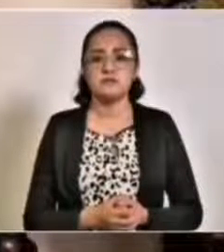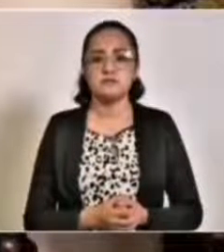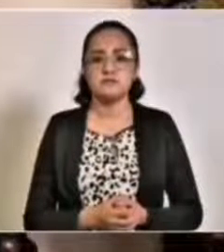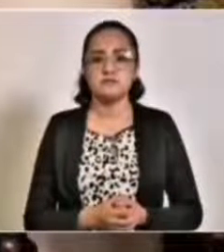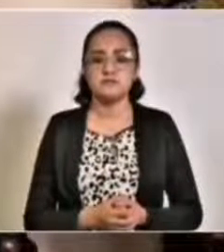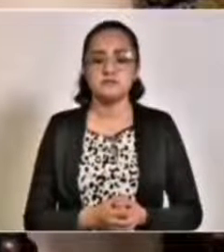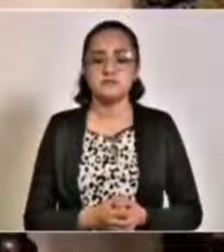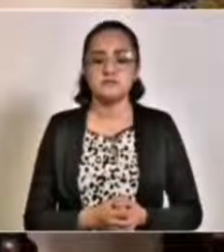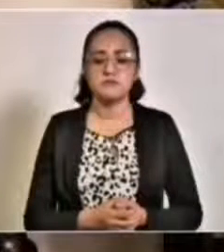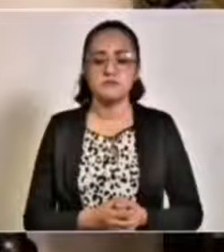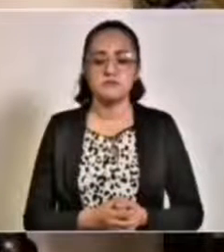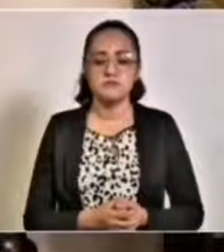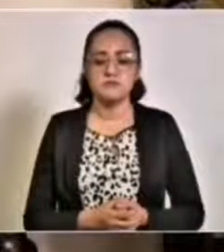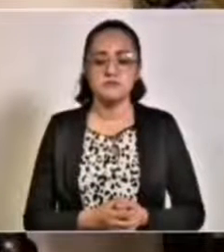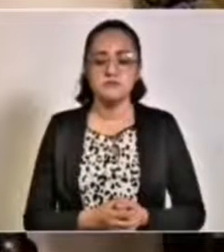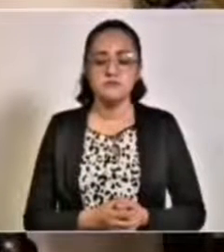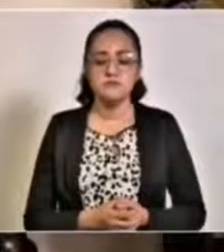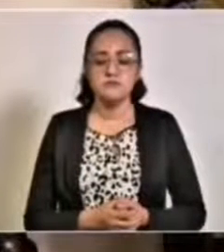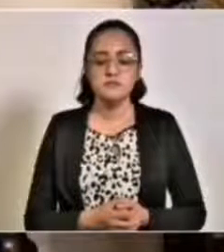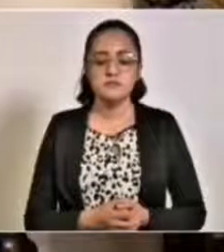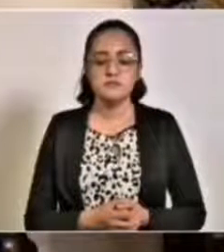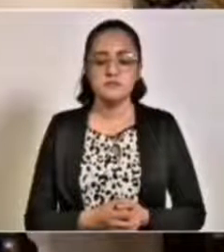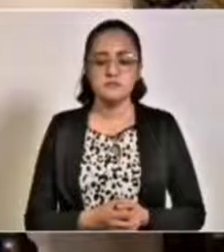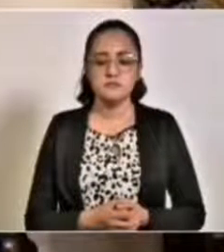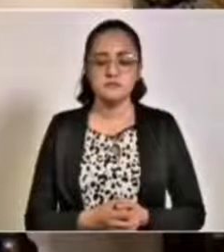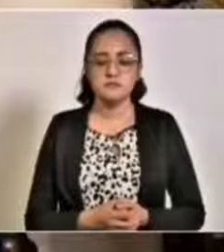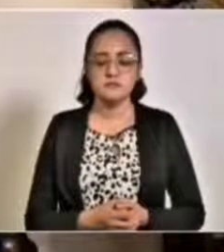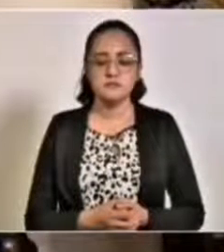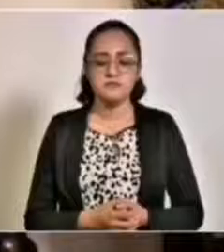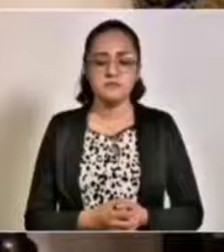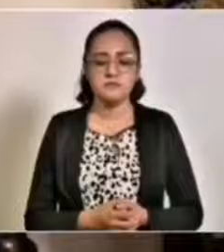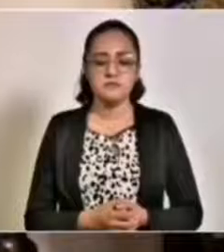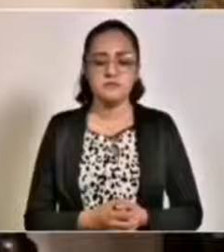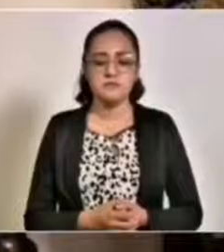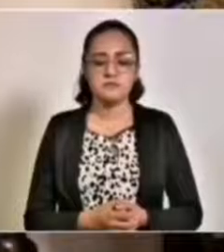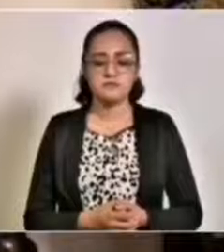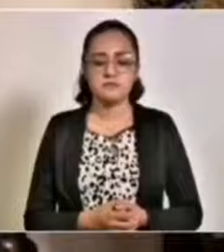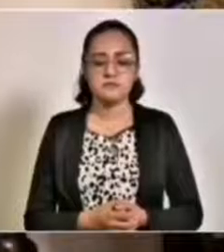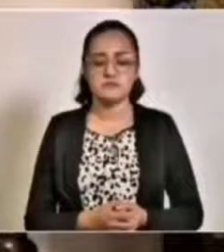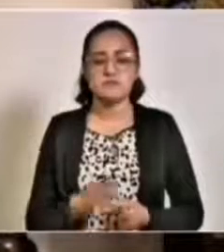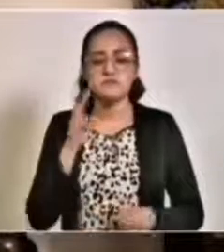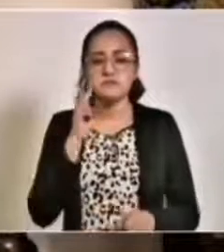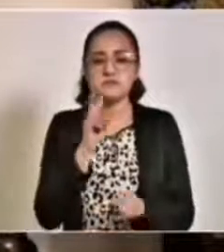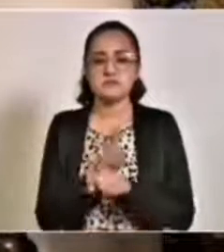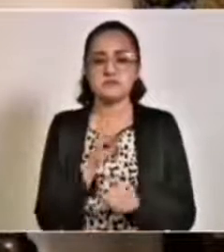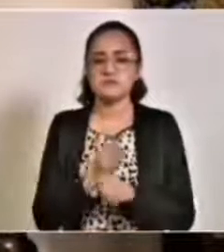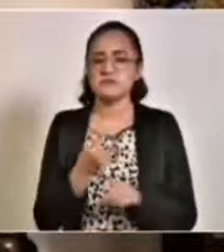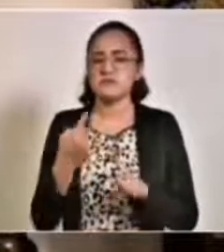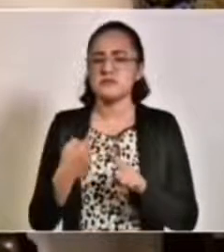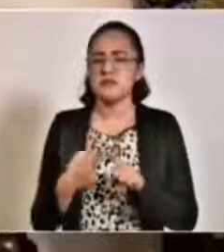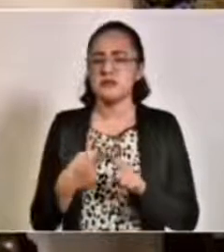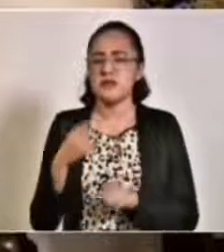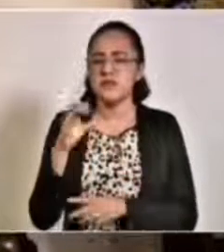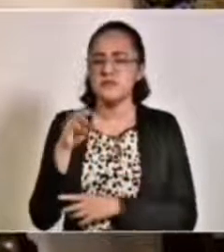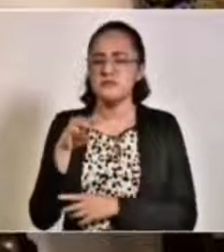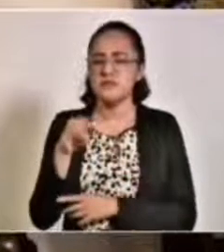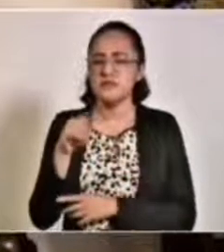las diligencias que se llevaron a cabo por el comité, dame el nombre.